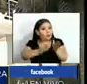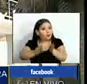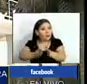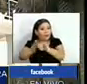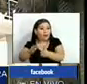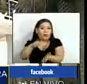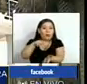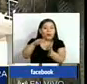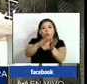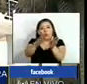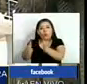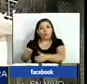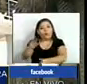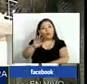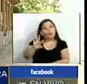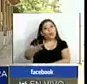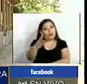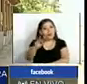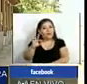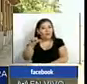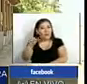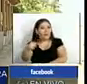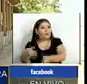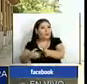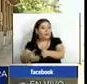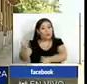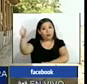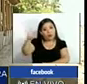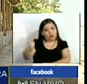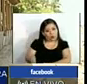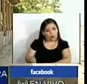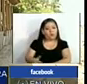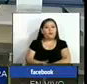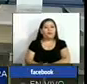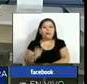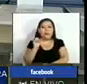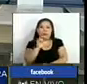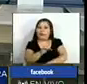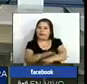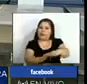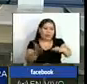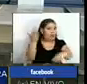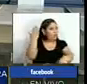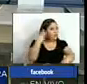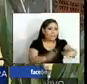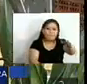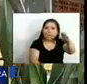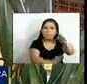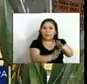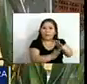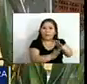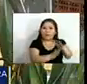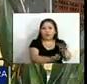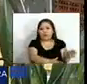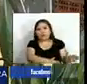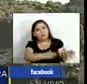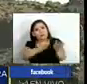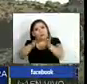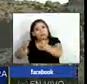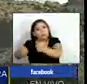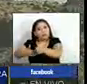cuarta fase será a principios del mes de agosto. Fue de los primeros que cerraron y los últimos que